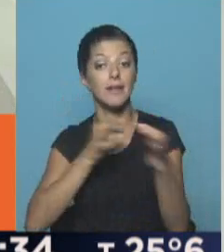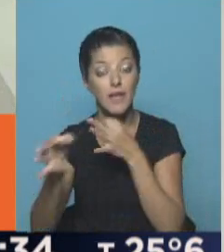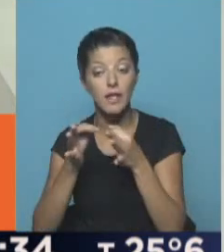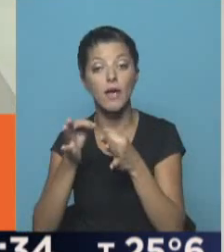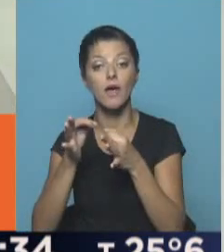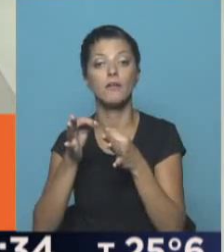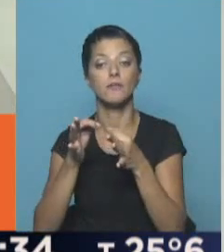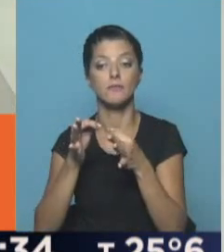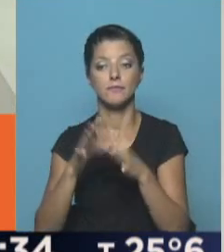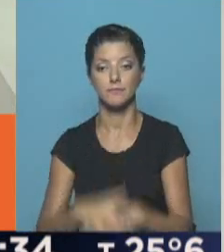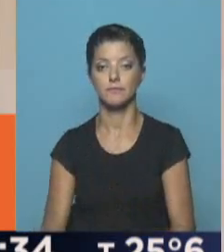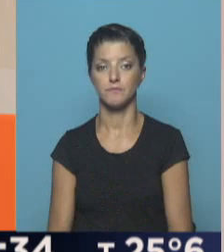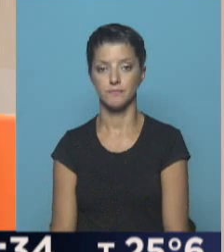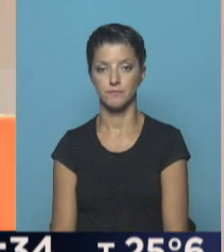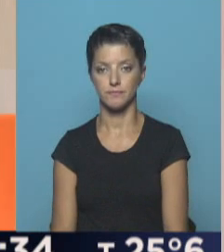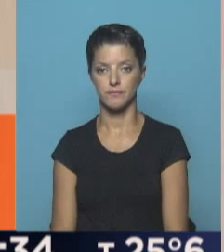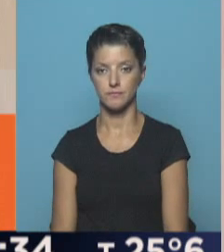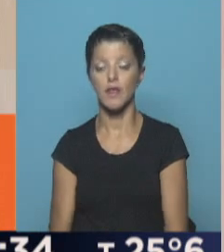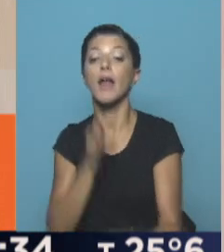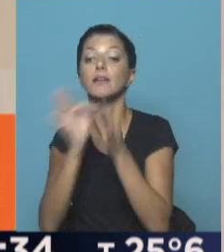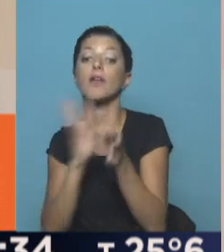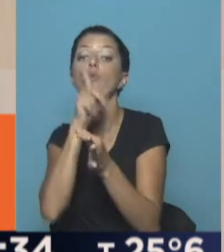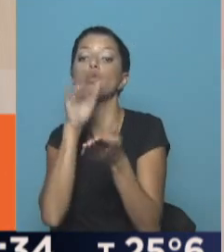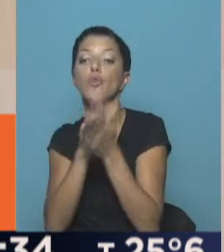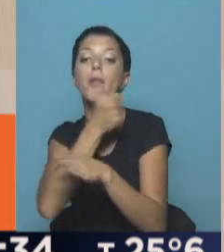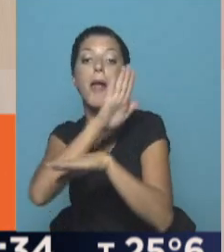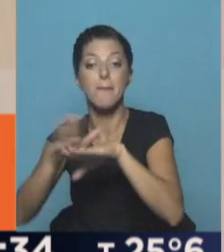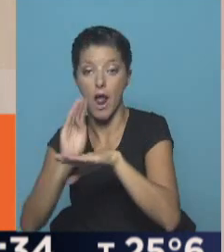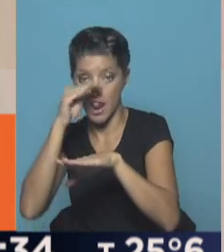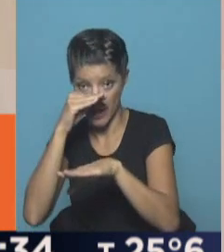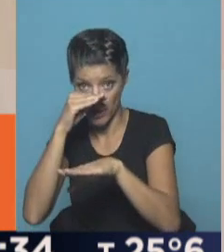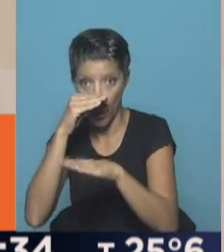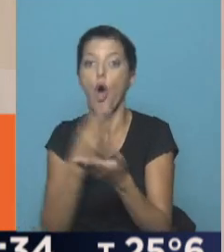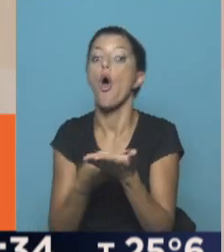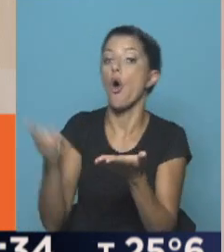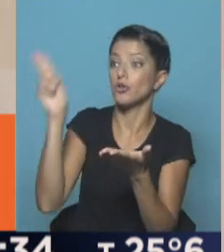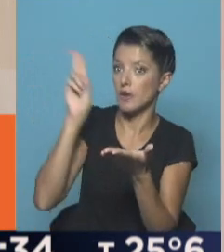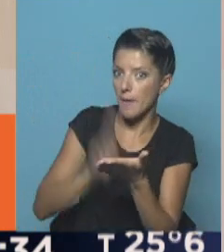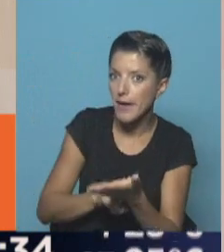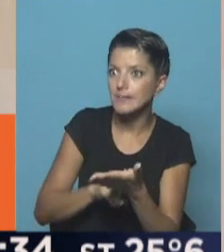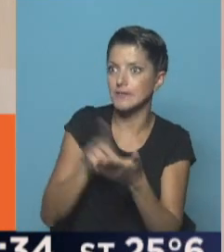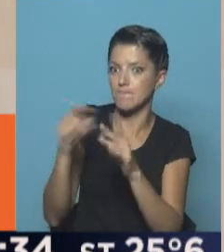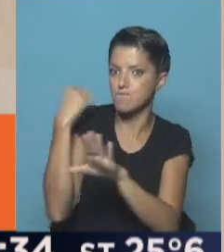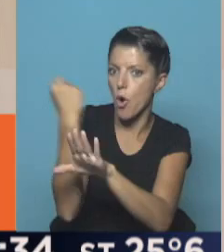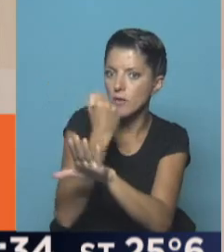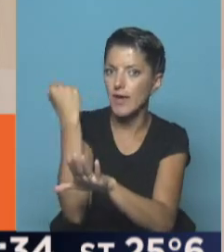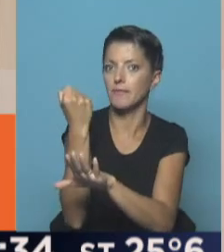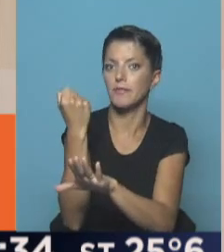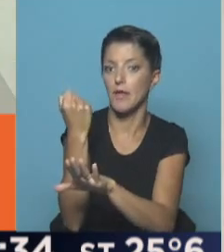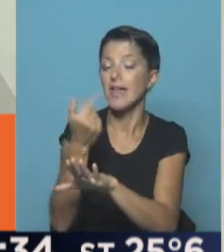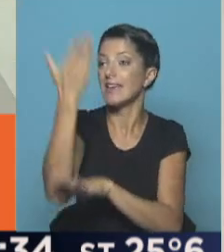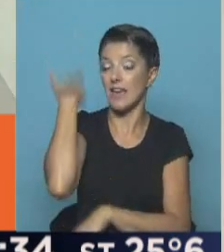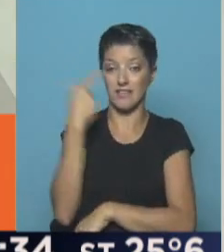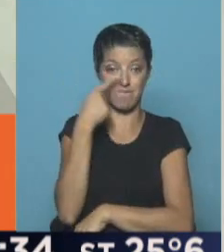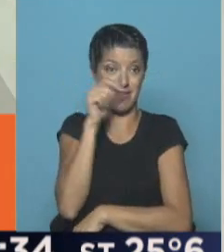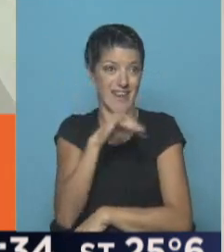Rusia de todo lo que es el Mar Negro, por ejemplo. Vuelve a aparecer el Mar Negro, que protohistóricamente fue de interés de Rusia.